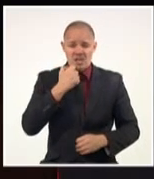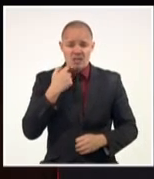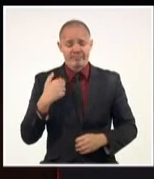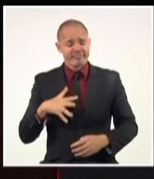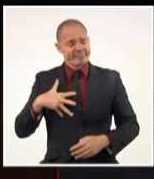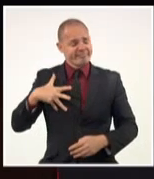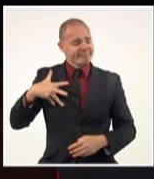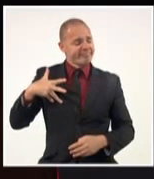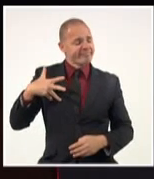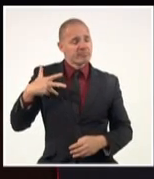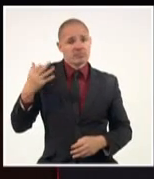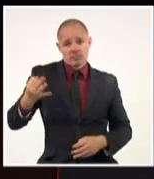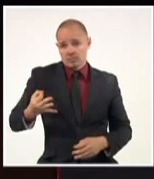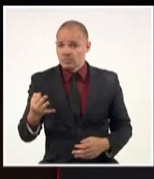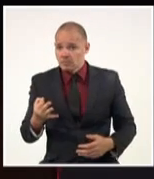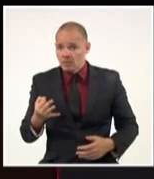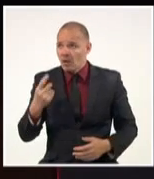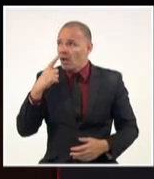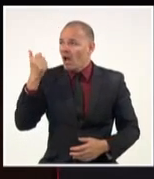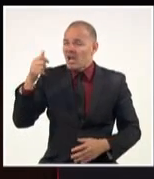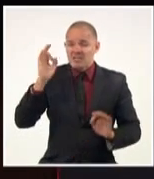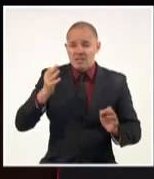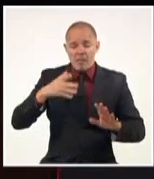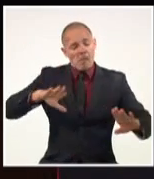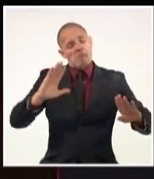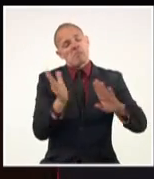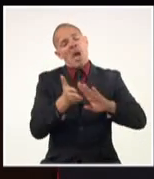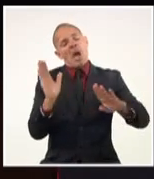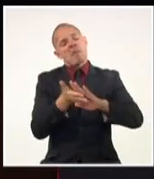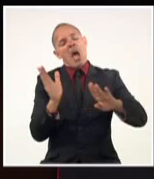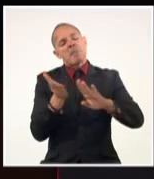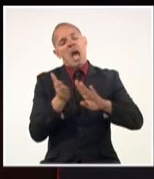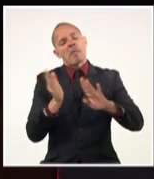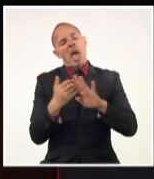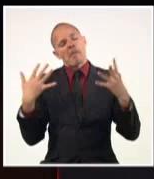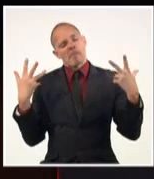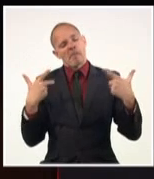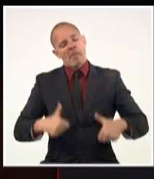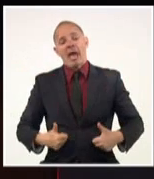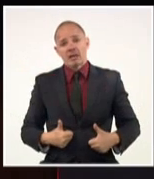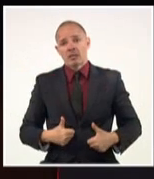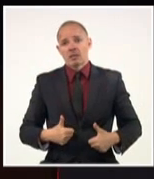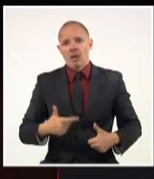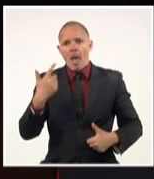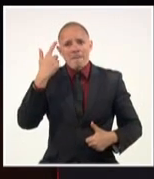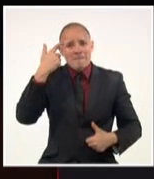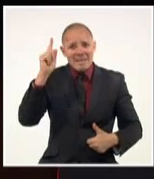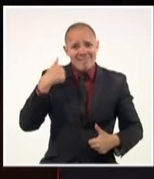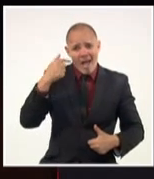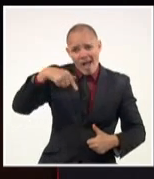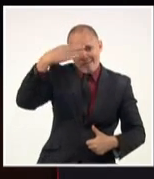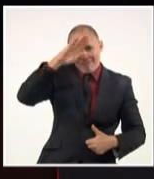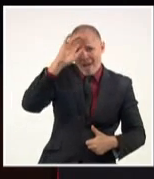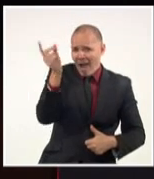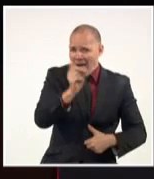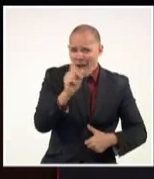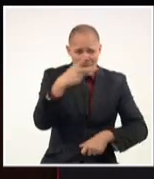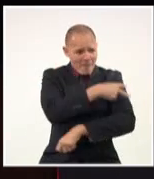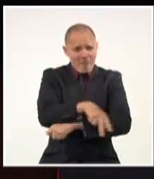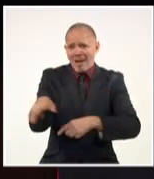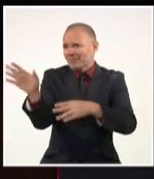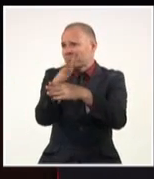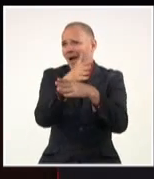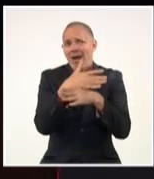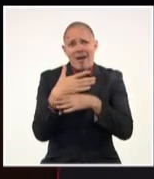su política arbitraria de sanciones unilaterales en una especie de epidemia global será derrotada